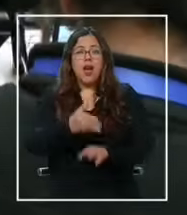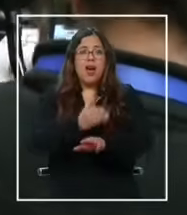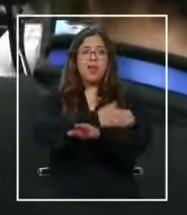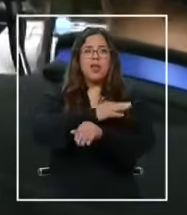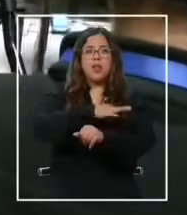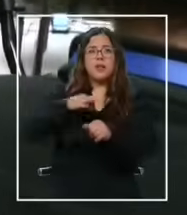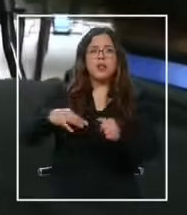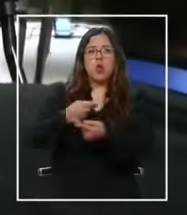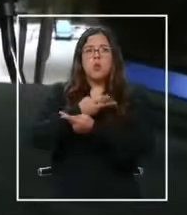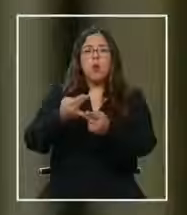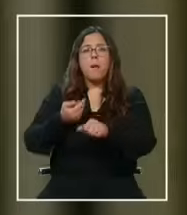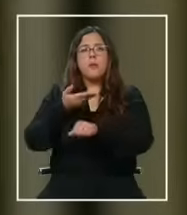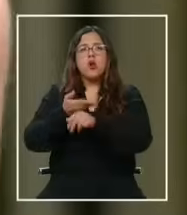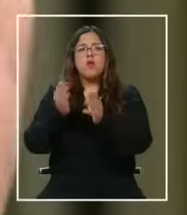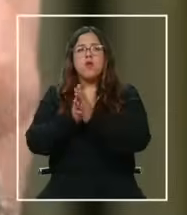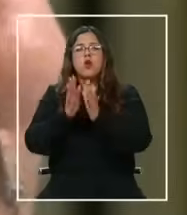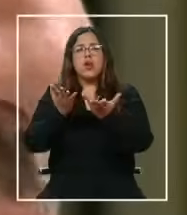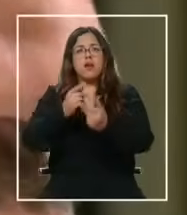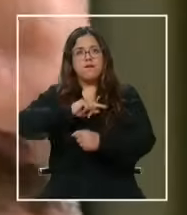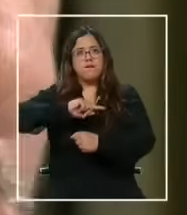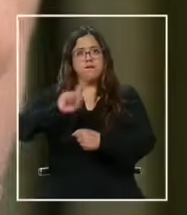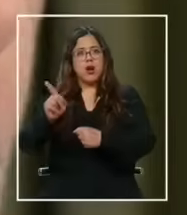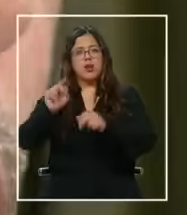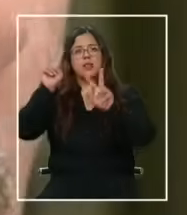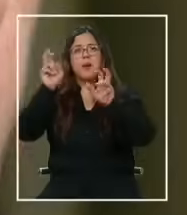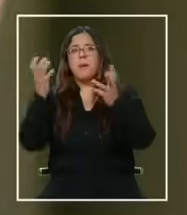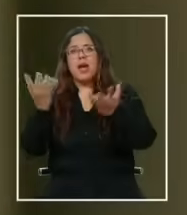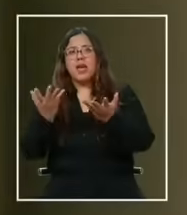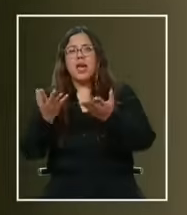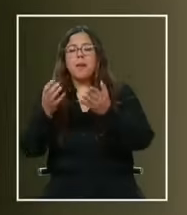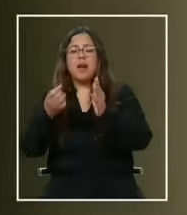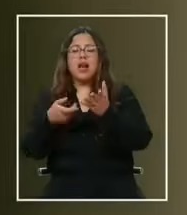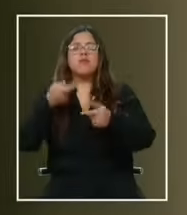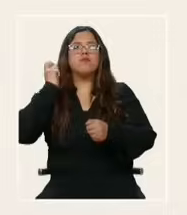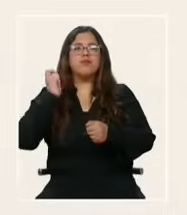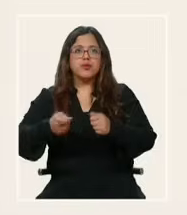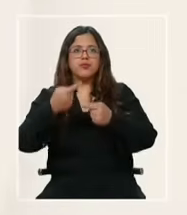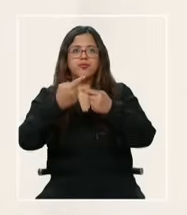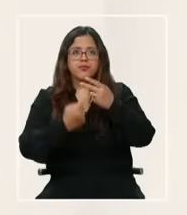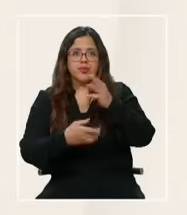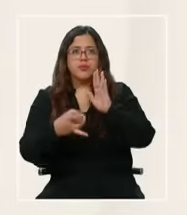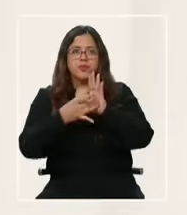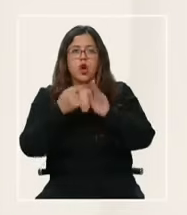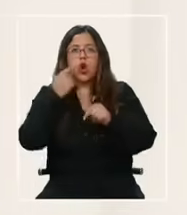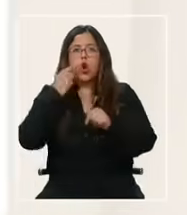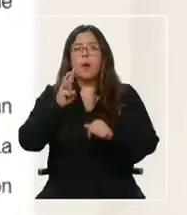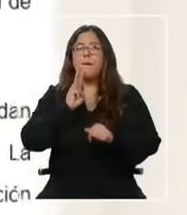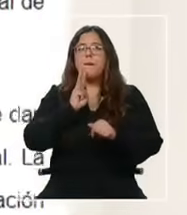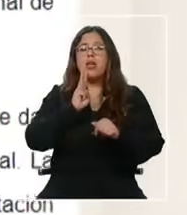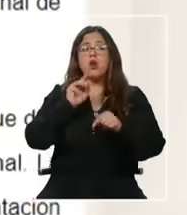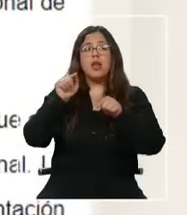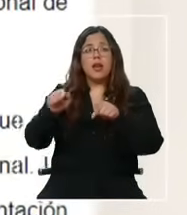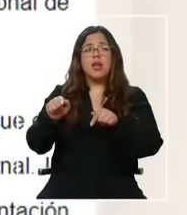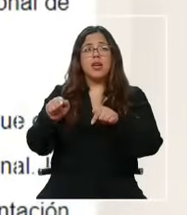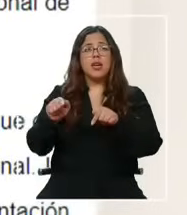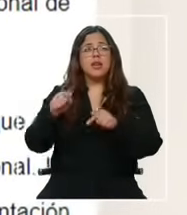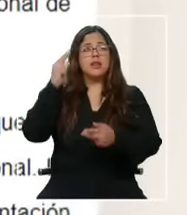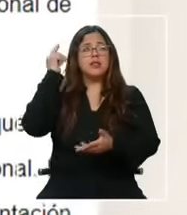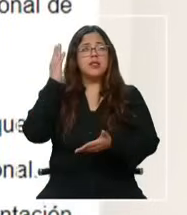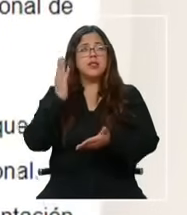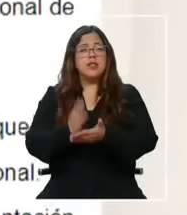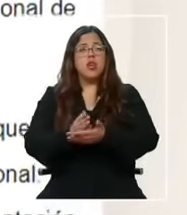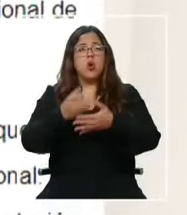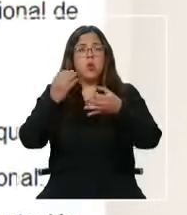ministerio público fuero para formalizarlo por diversos delitos Es más este miércoles el órgano autónomo decidió